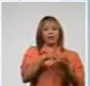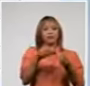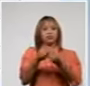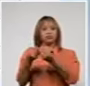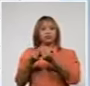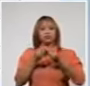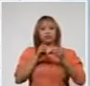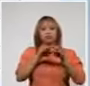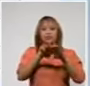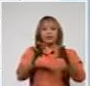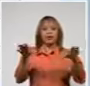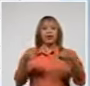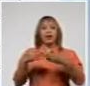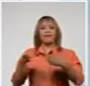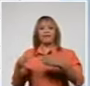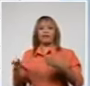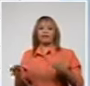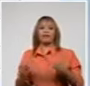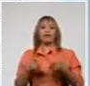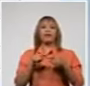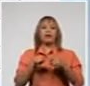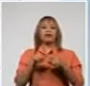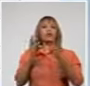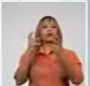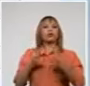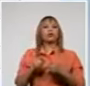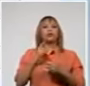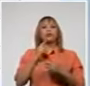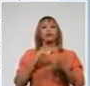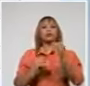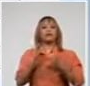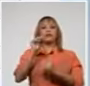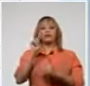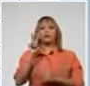local abiertos. Con este número pues asciende a